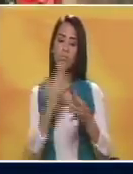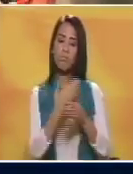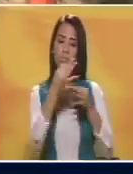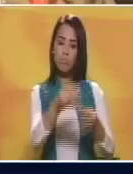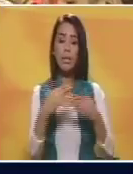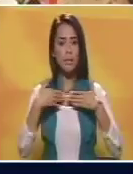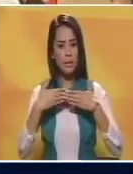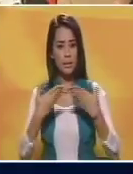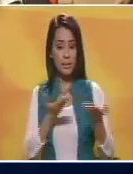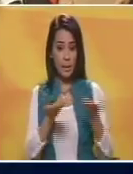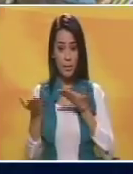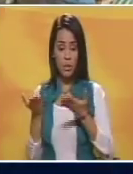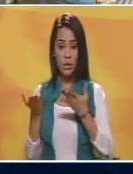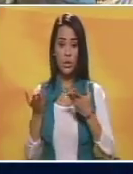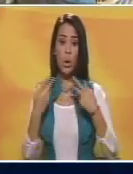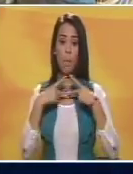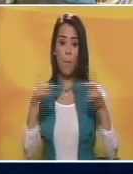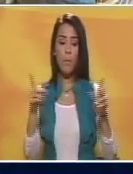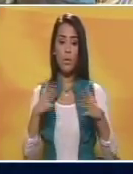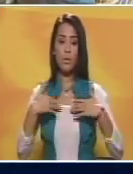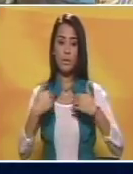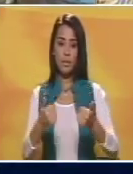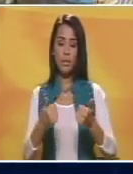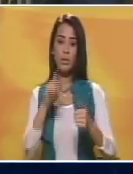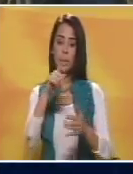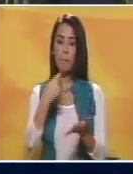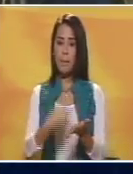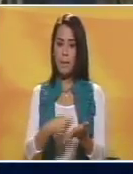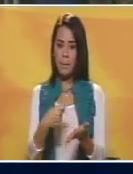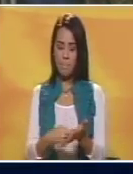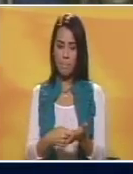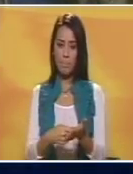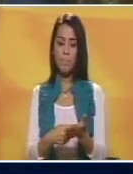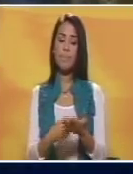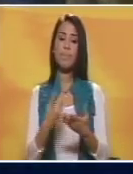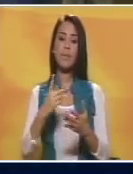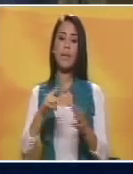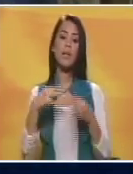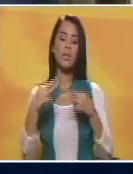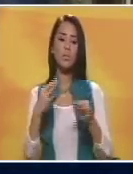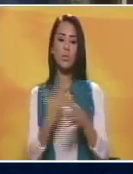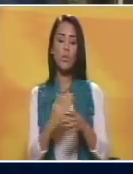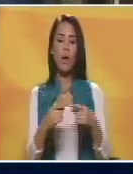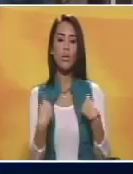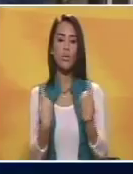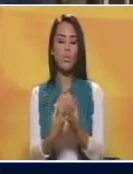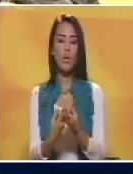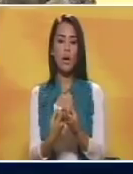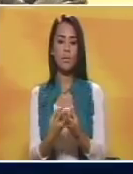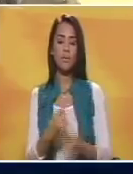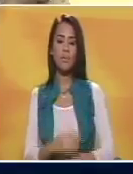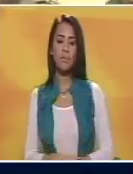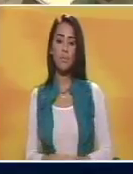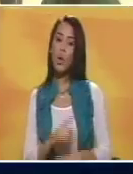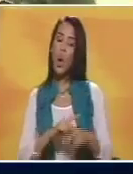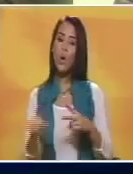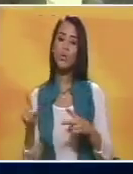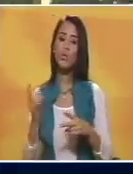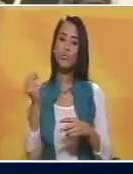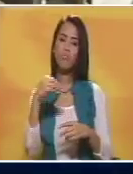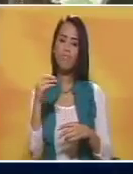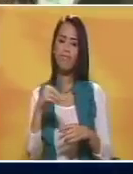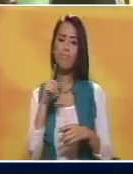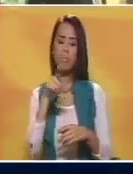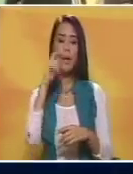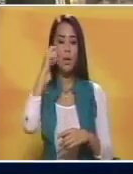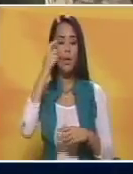al servicio público de salud, cotizar en el sistema de pensiones y realizar trámites en el registro civil. Entre otros beneficios, Piñera recordó